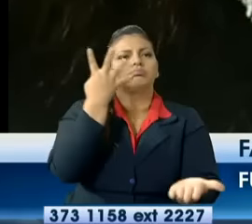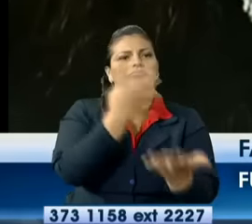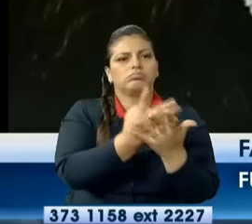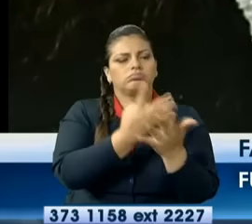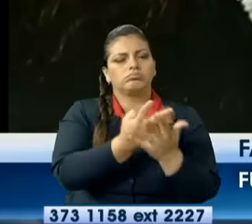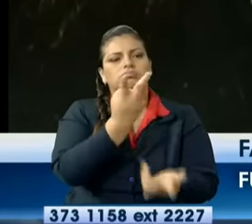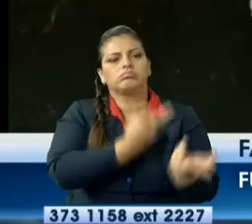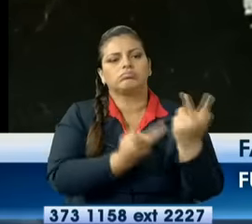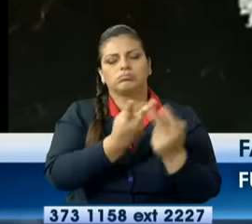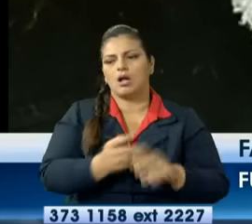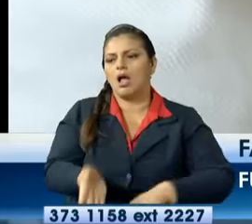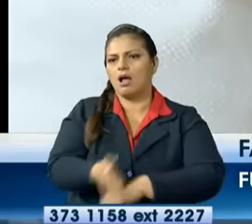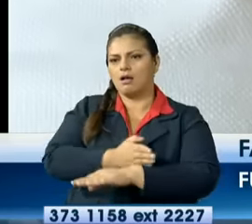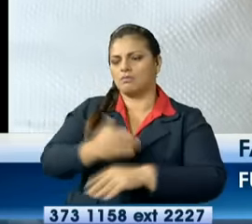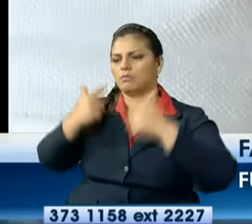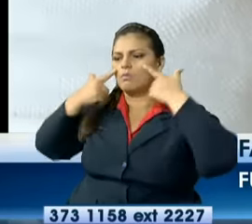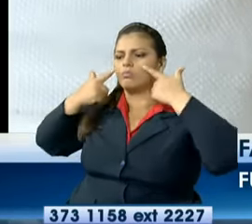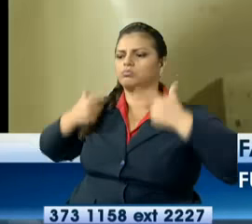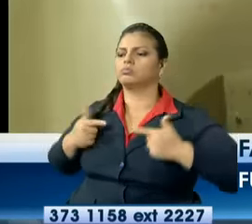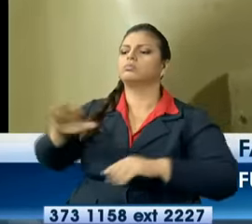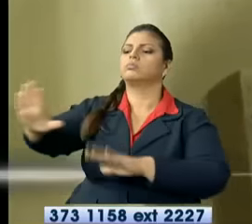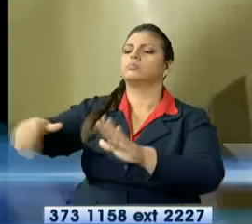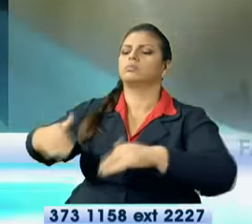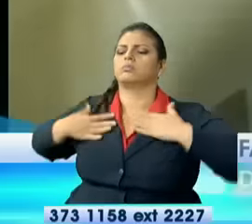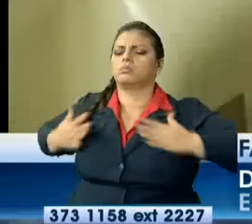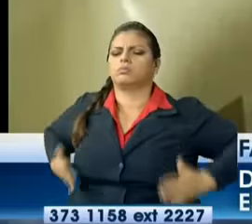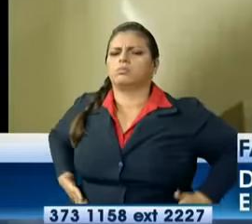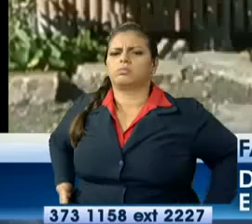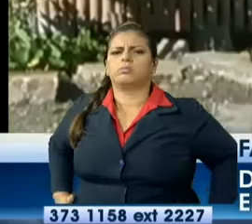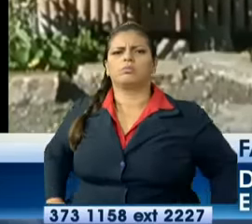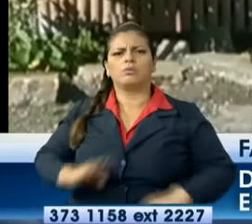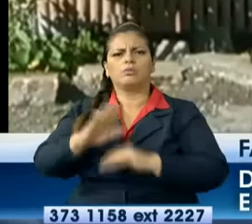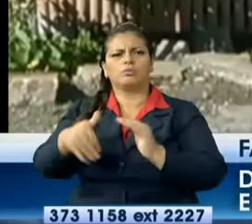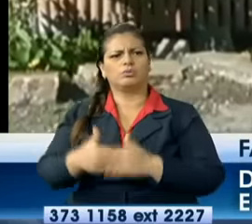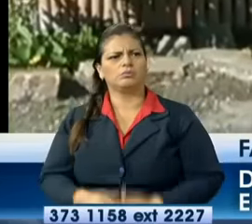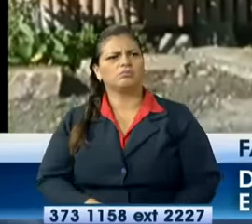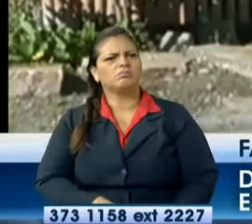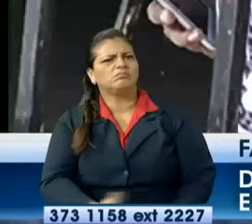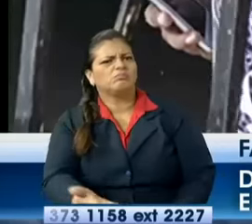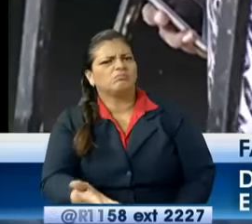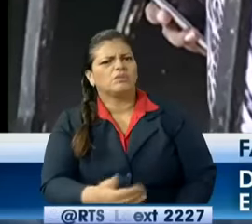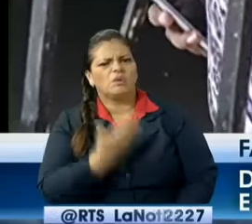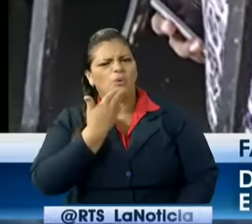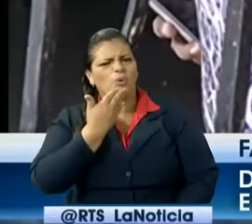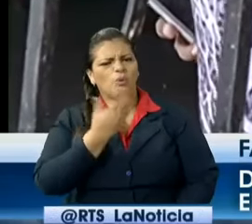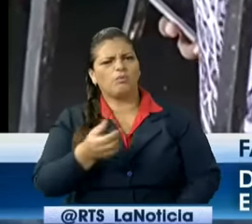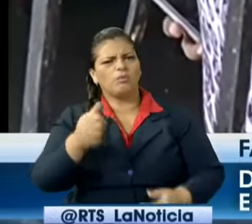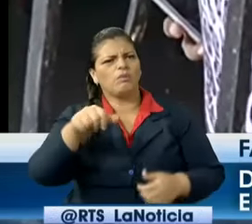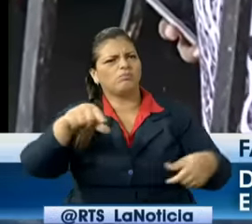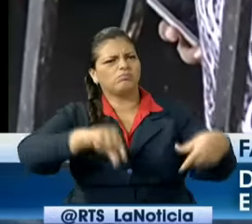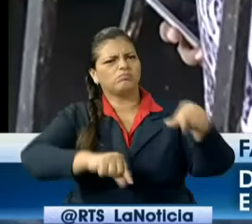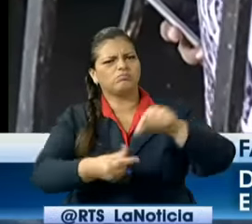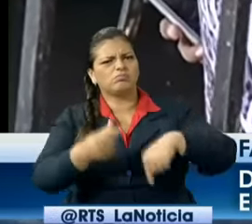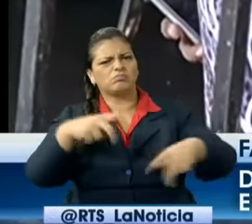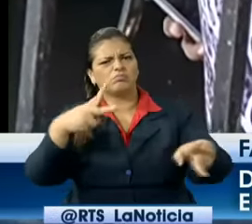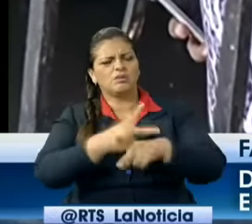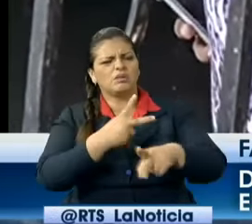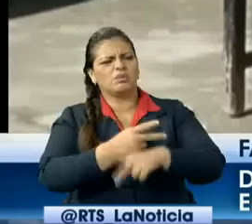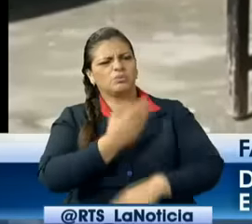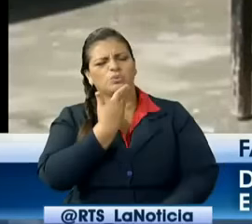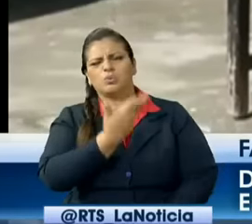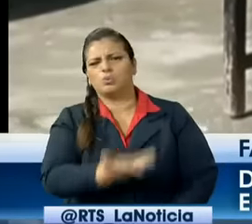Quedan 3 menores de 13, 9 y 4 años de edad en la sala de la casa. El peso del dolor